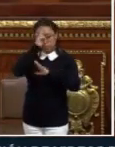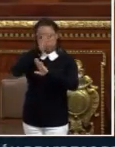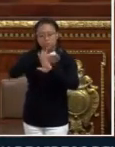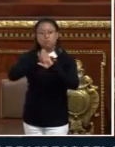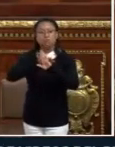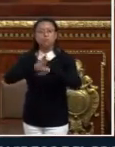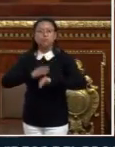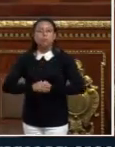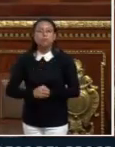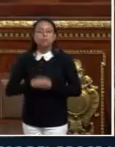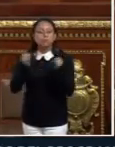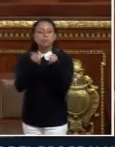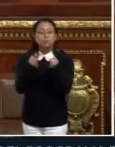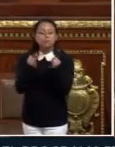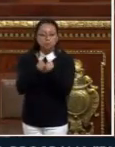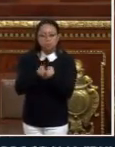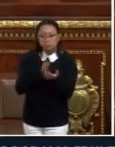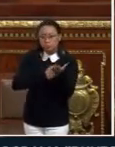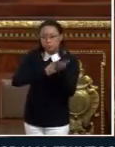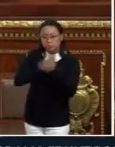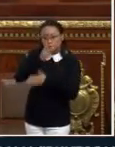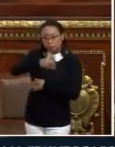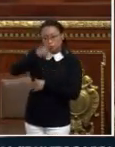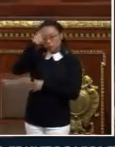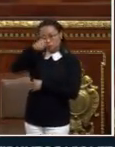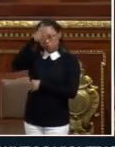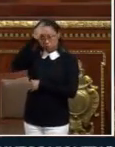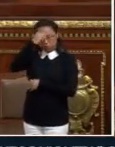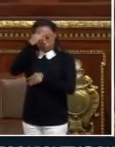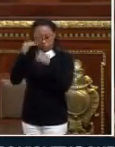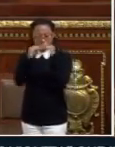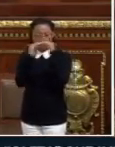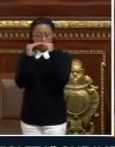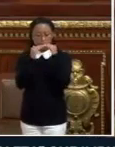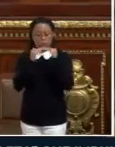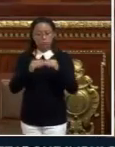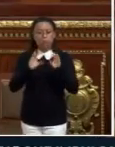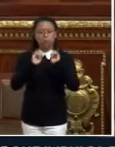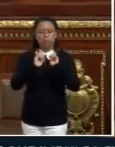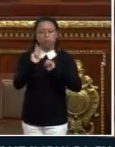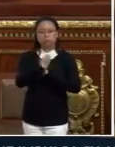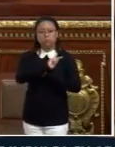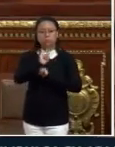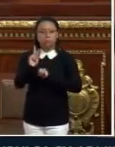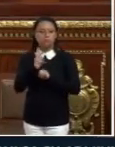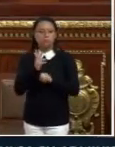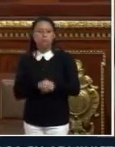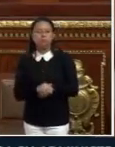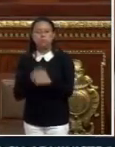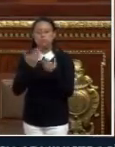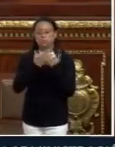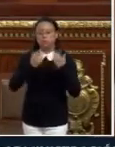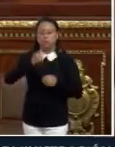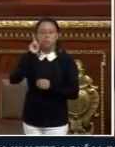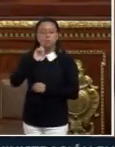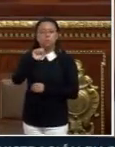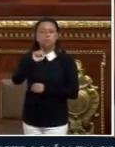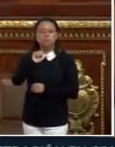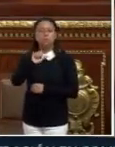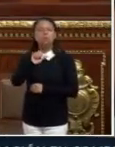acceso a aprender sobre igualdad, aprender sobre paridad. Bueno, hablemos de Sayuri, la coordinadora de